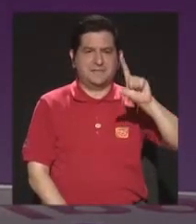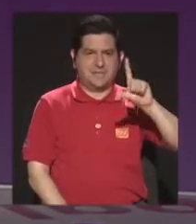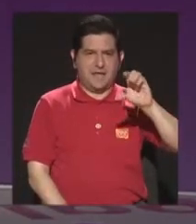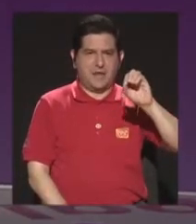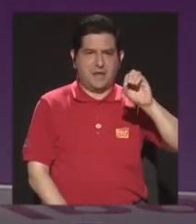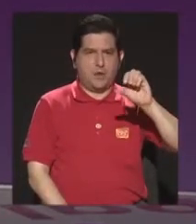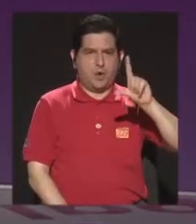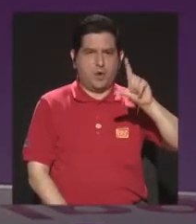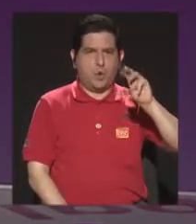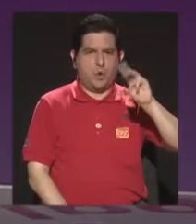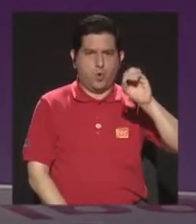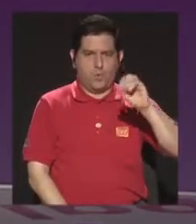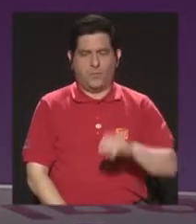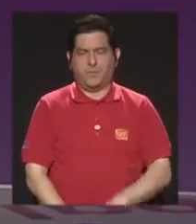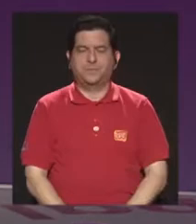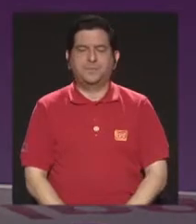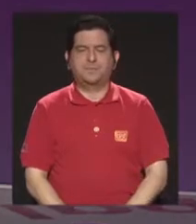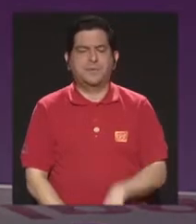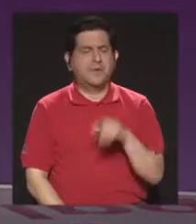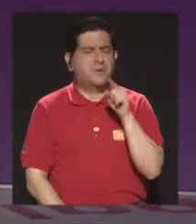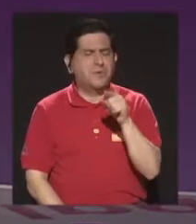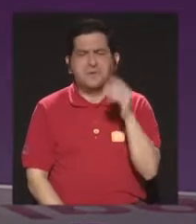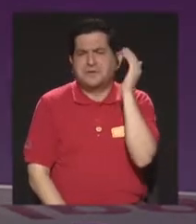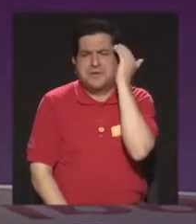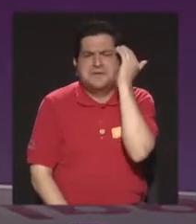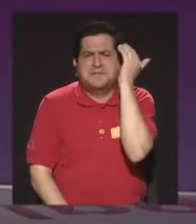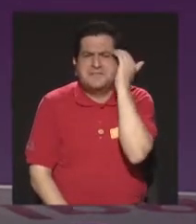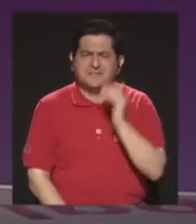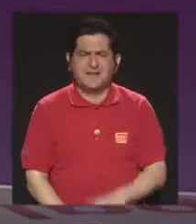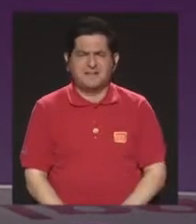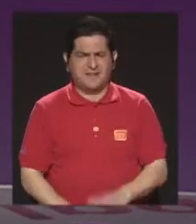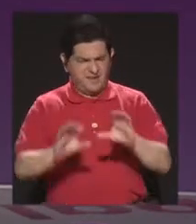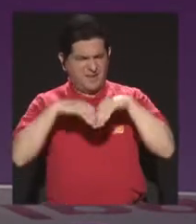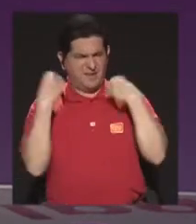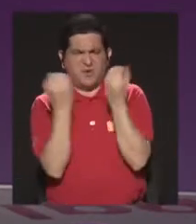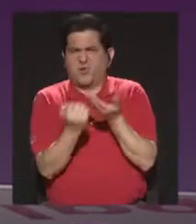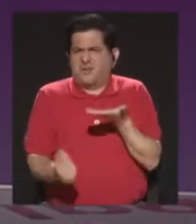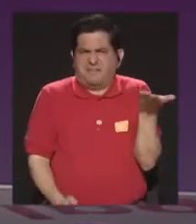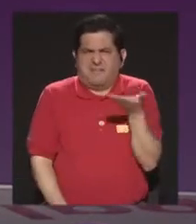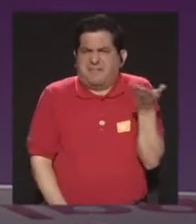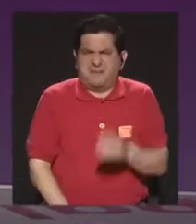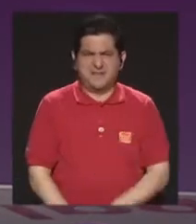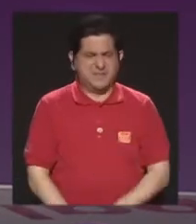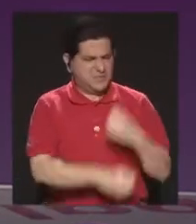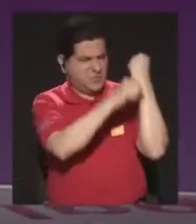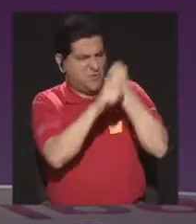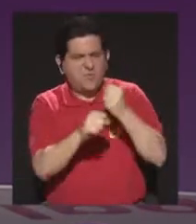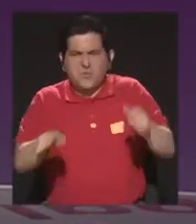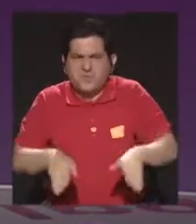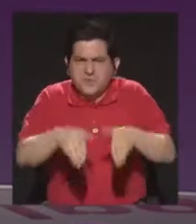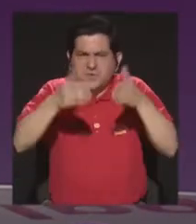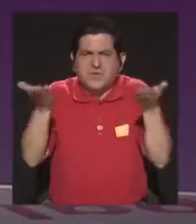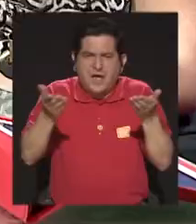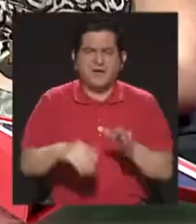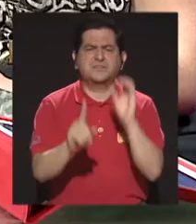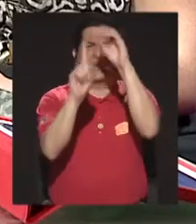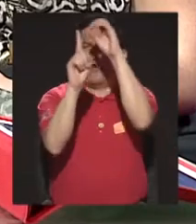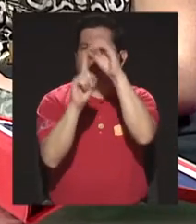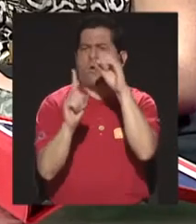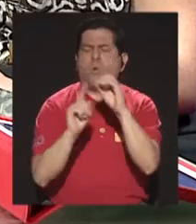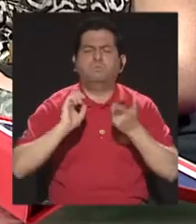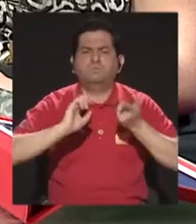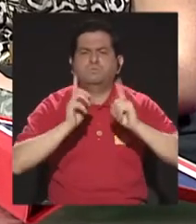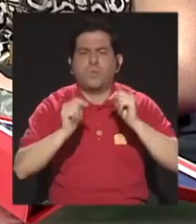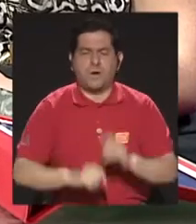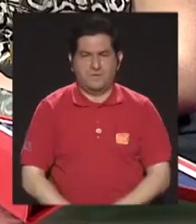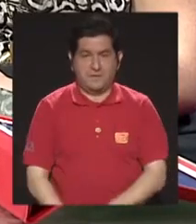vamos a conocer qué es esta organización, cómo se fundó, cuáles son sus objetivos.